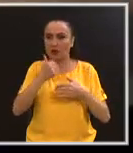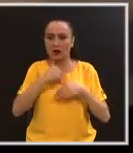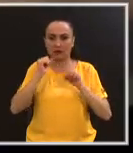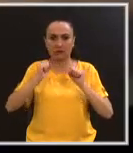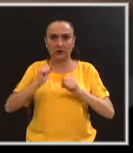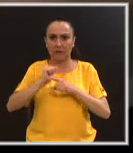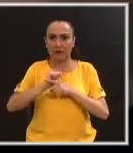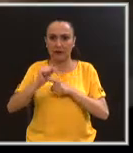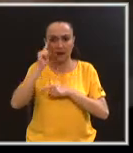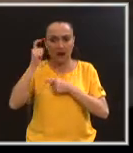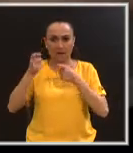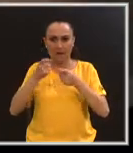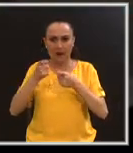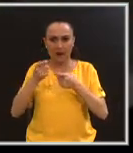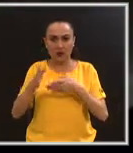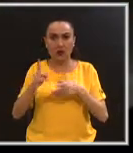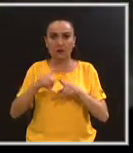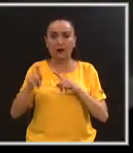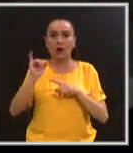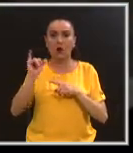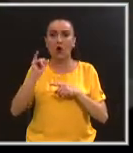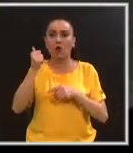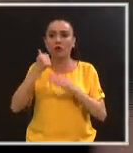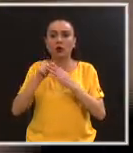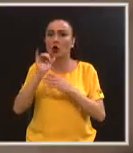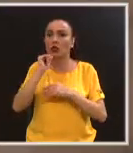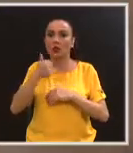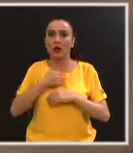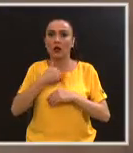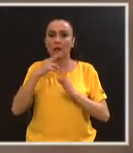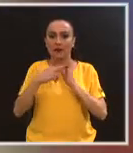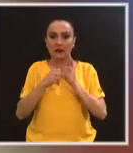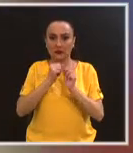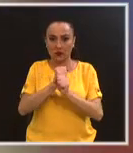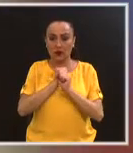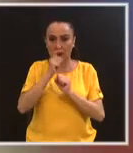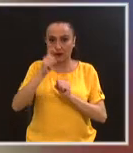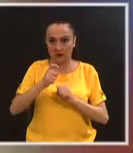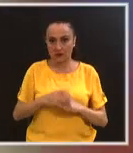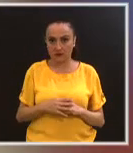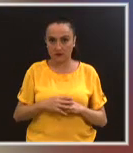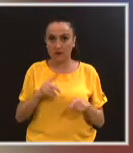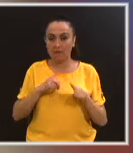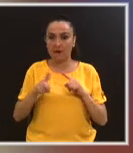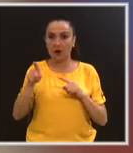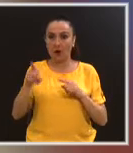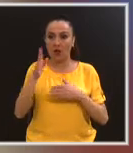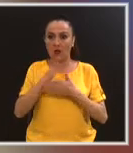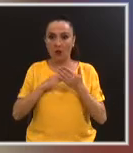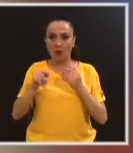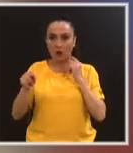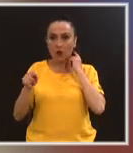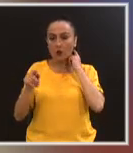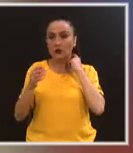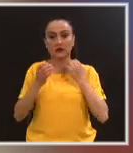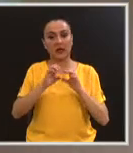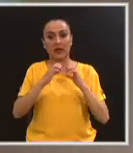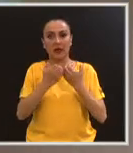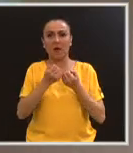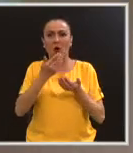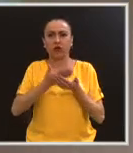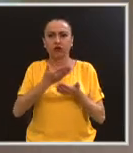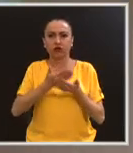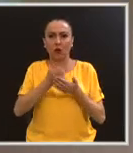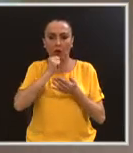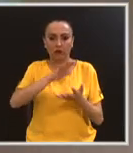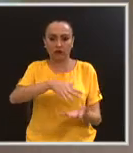capacitación para el manejo de los mismos así como el resguardo no cuenta con las medidas de seguridad necesarios así como en algunos equipos se humedecen por